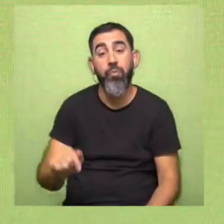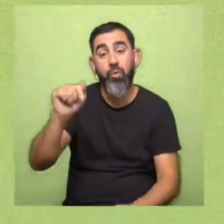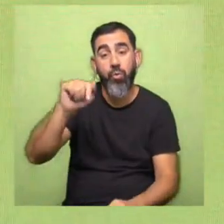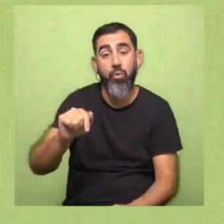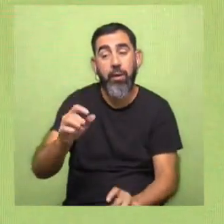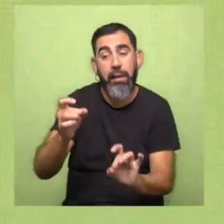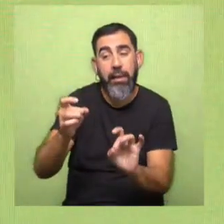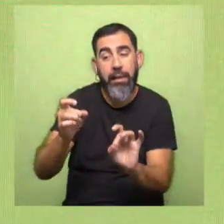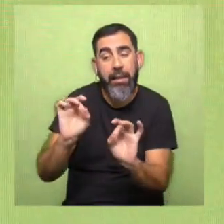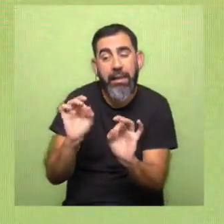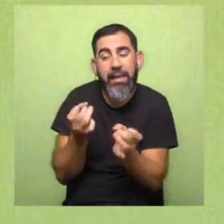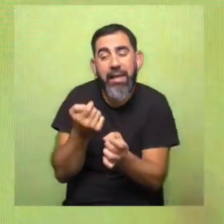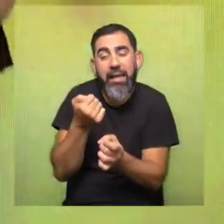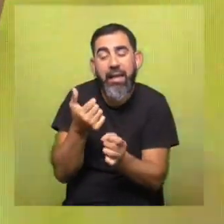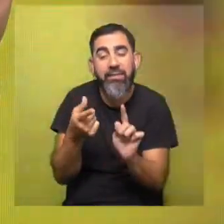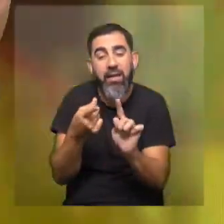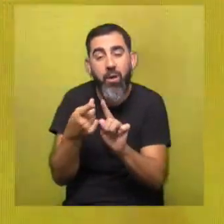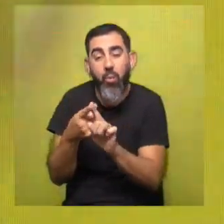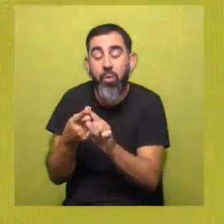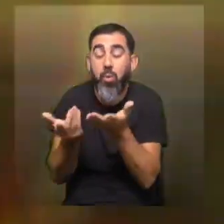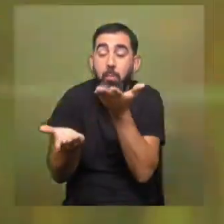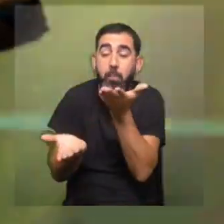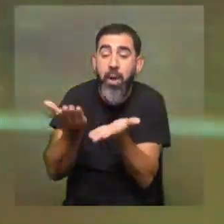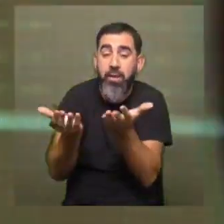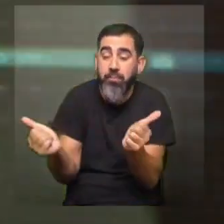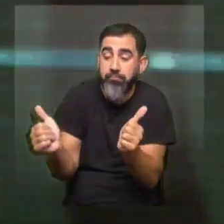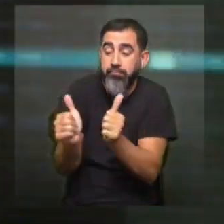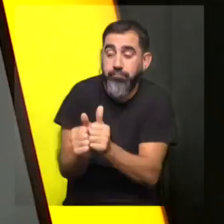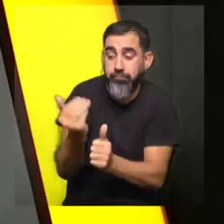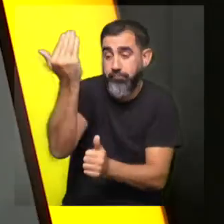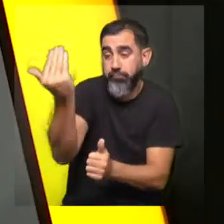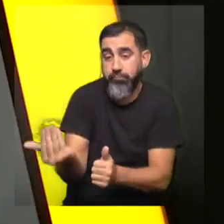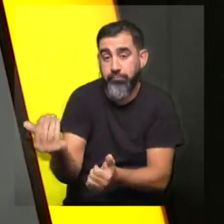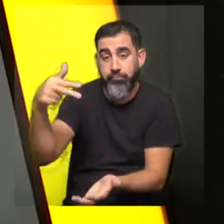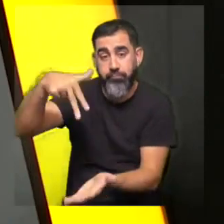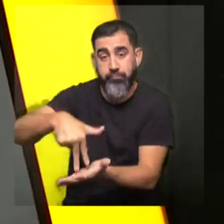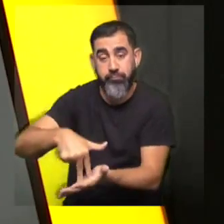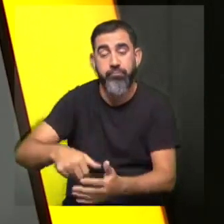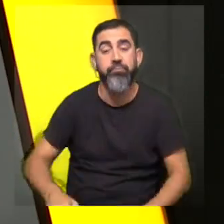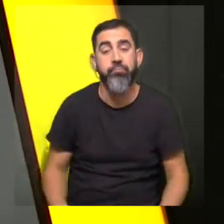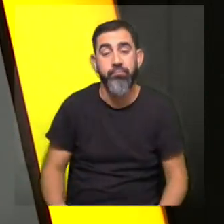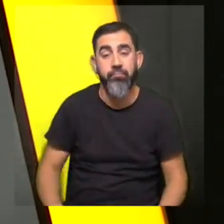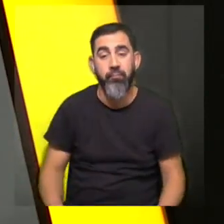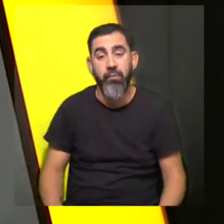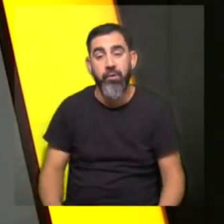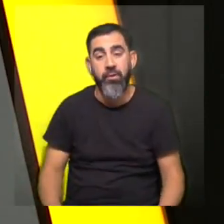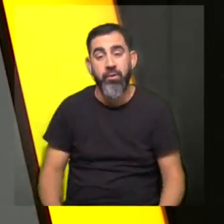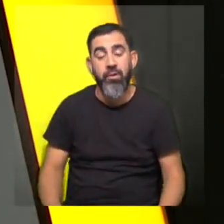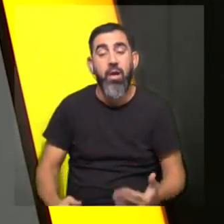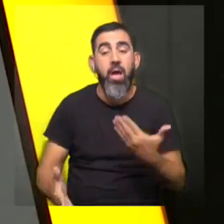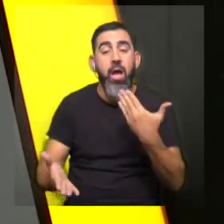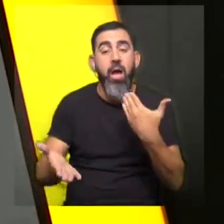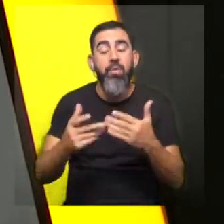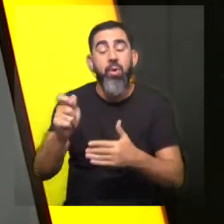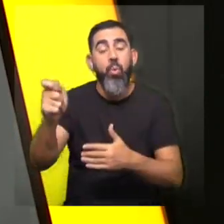hay un acuerdo de que por lo menos merecía estar junto con quienes recibieron el premio Por Nobel. supuesto, Sí. por supuesto. Bueno, después nos lleva esto a hablar del